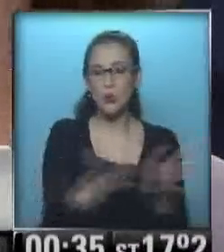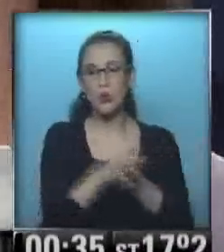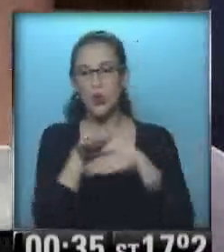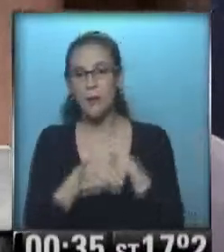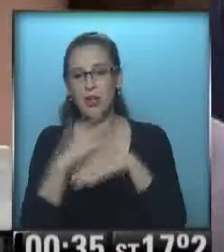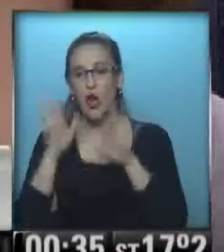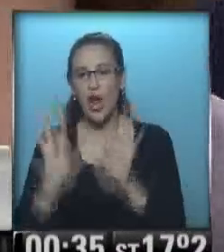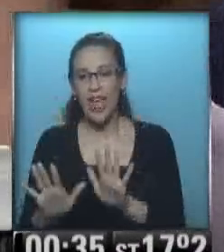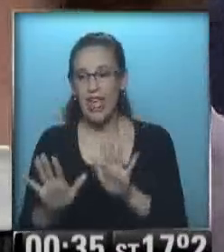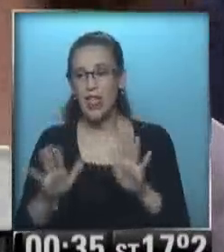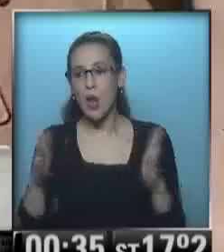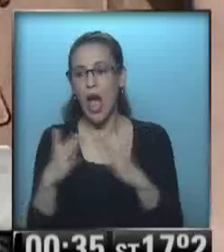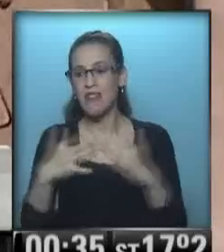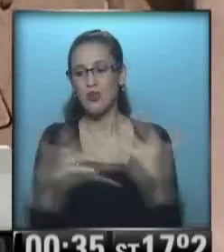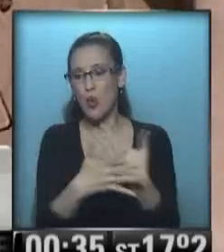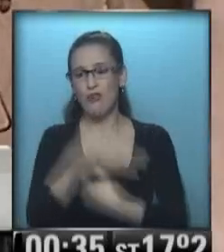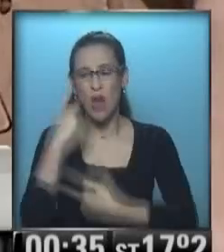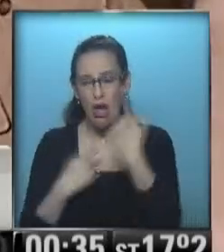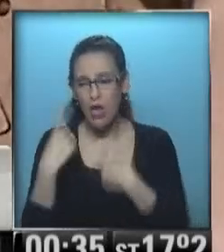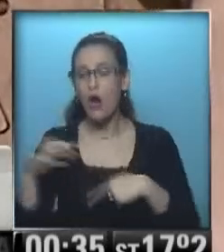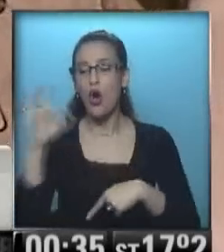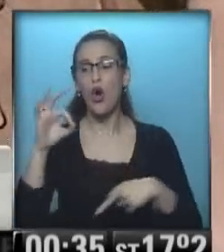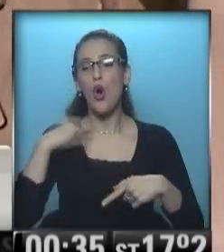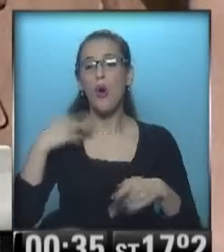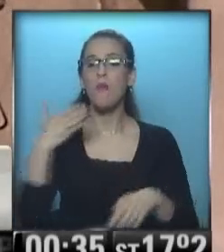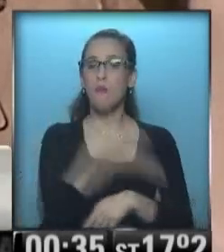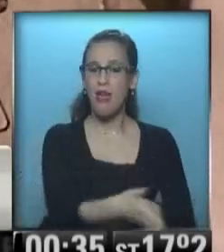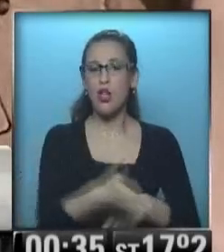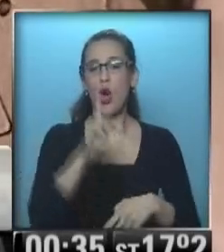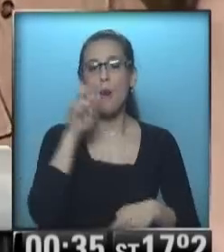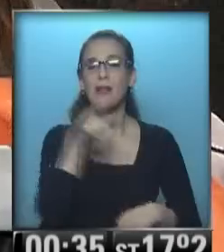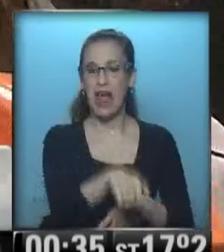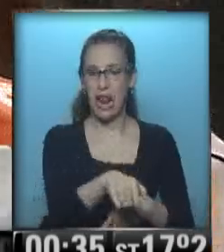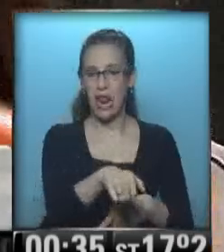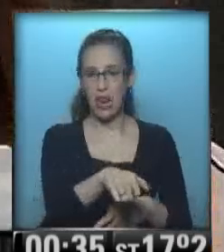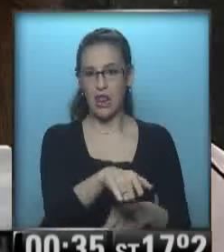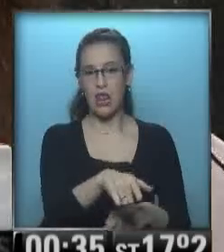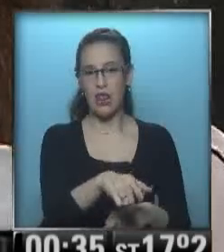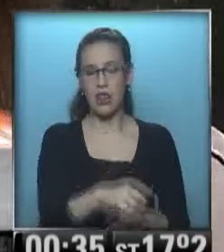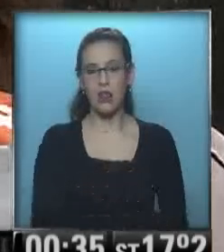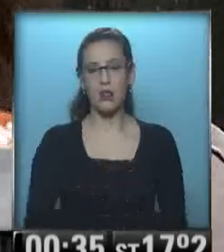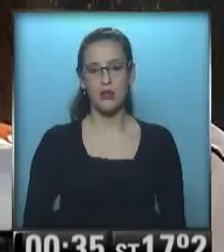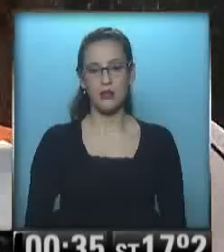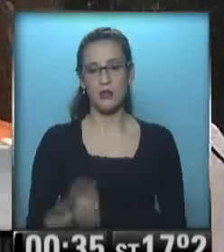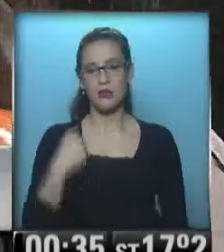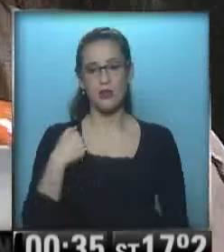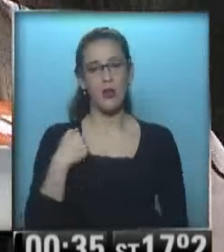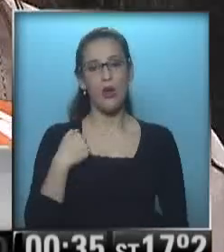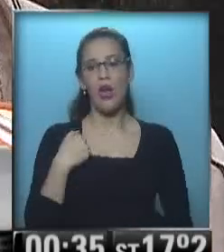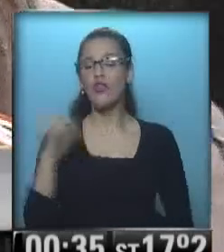ahí encerrado sufriendo más o vengo acá y me puedo aliviar un poco, decidí venir acá. Fui a todos sus